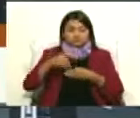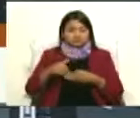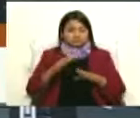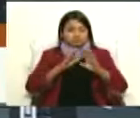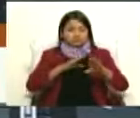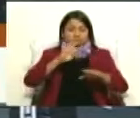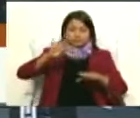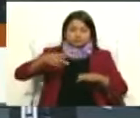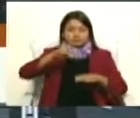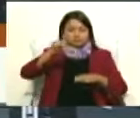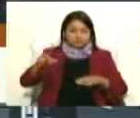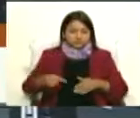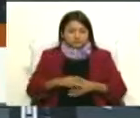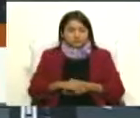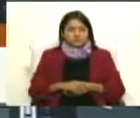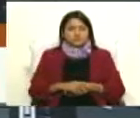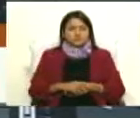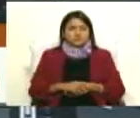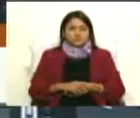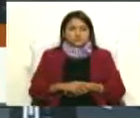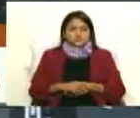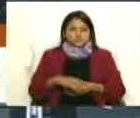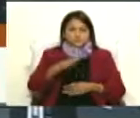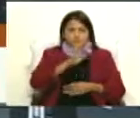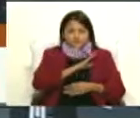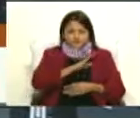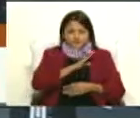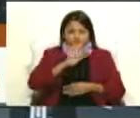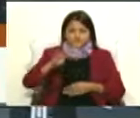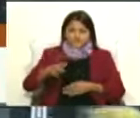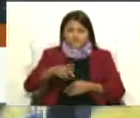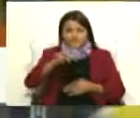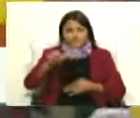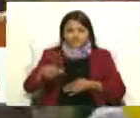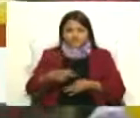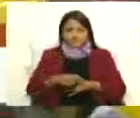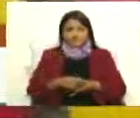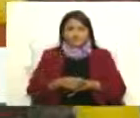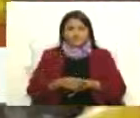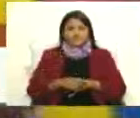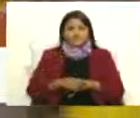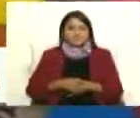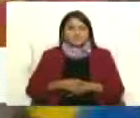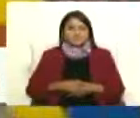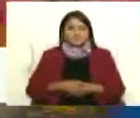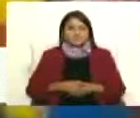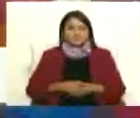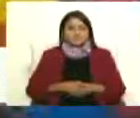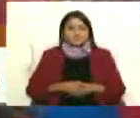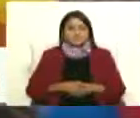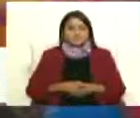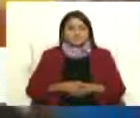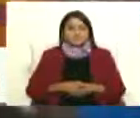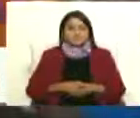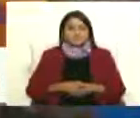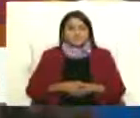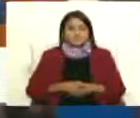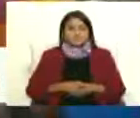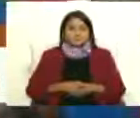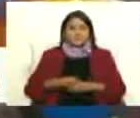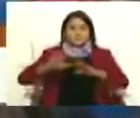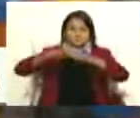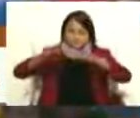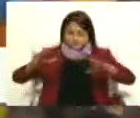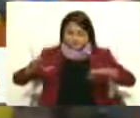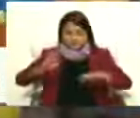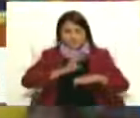territorio, voté por mi mapa, voté por mi Esequibo, voté por mi Guayana Esequiba, voté por mi mar intacto. Que